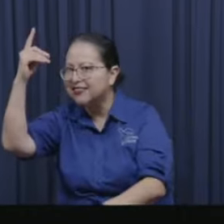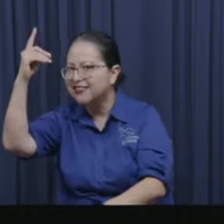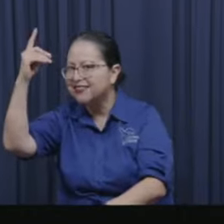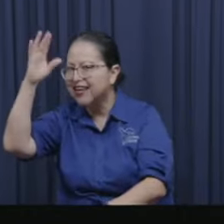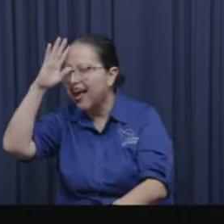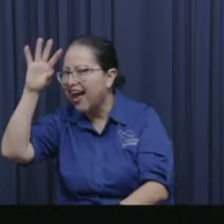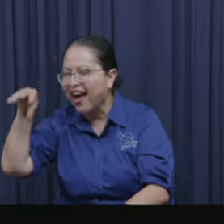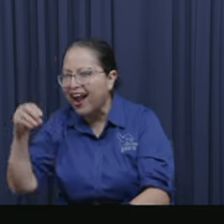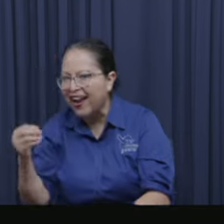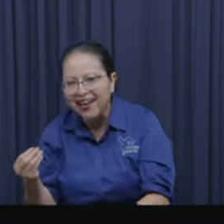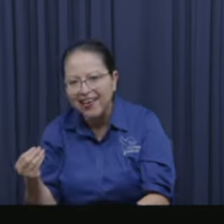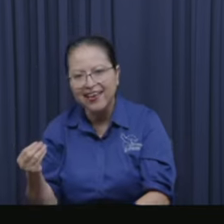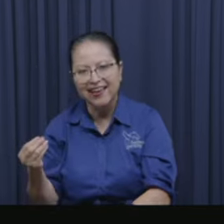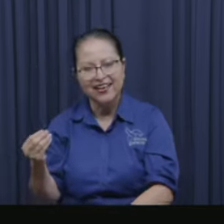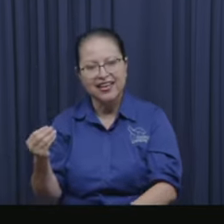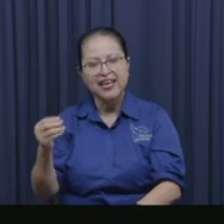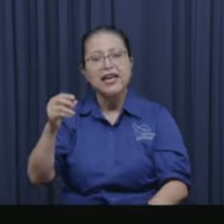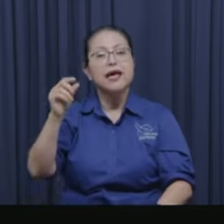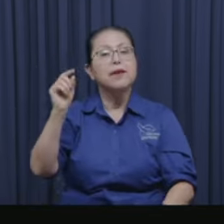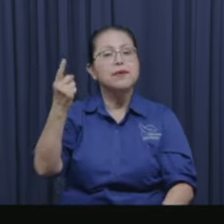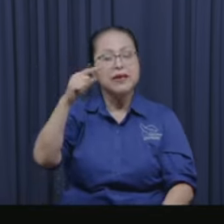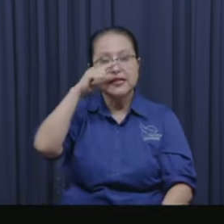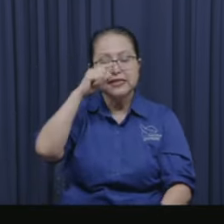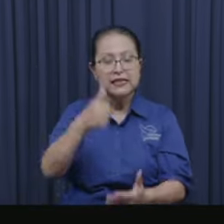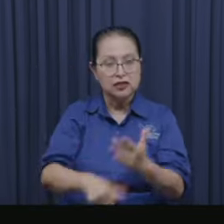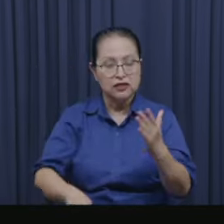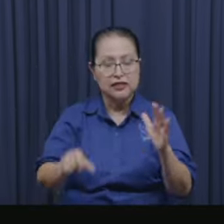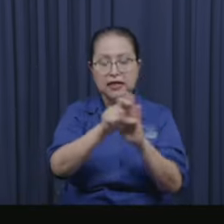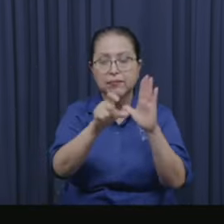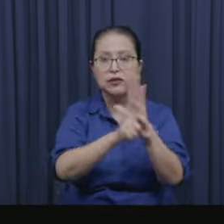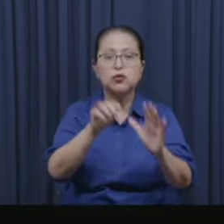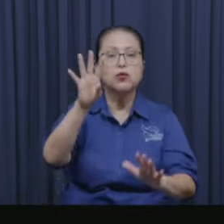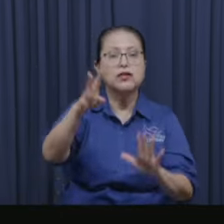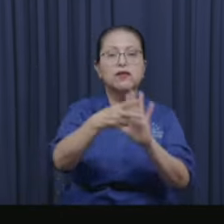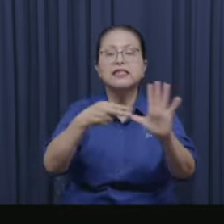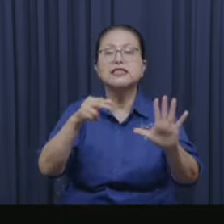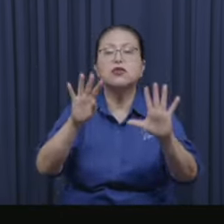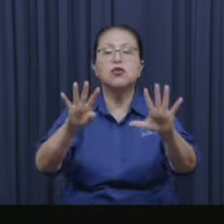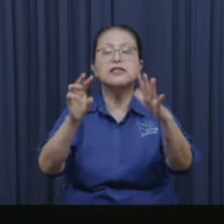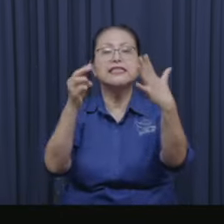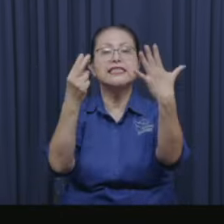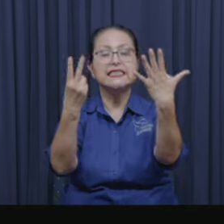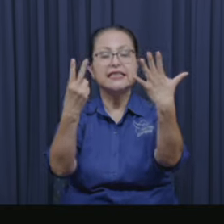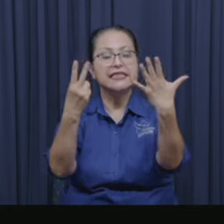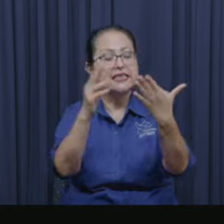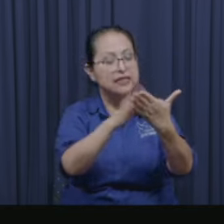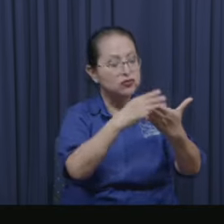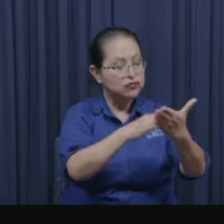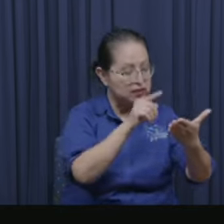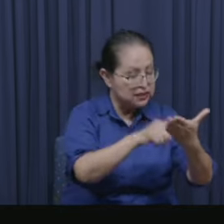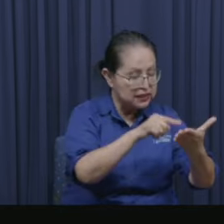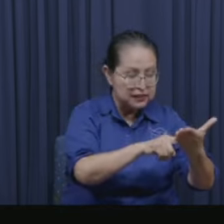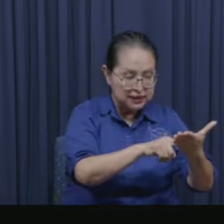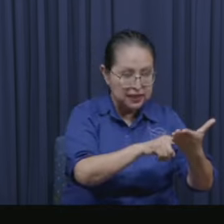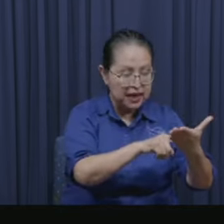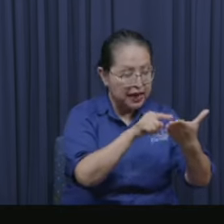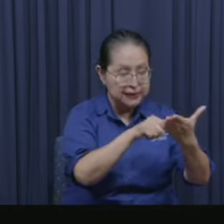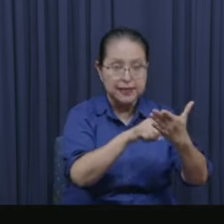Porque primera Tesalonicenses 4:17 nos dice bueno el apóstol Pablo